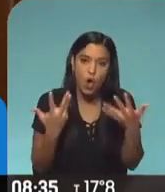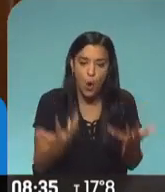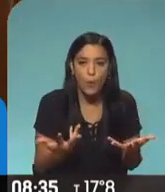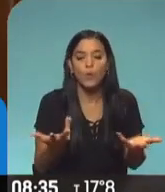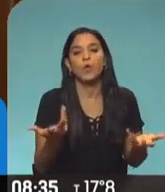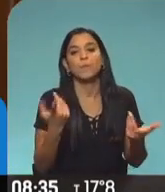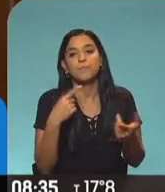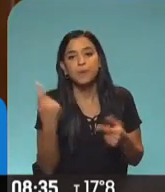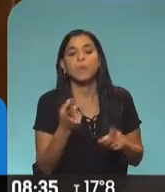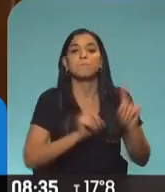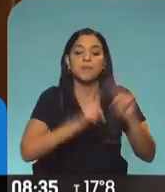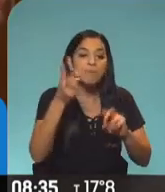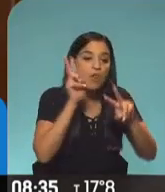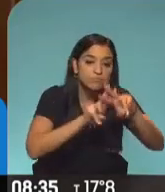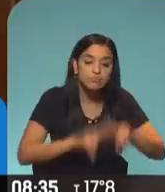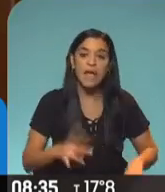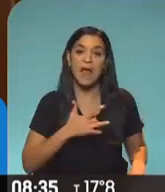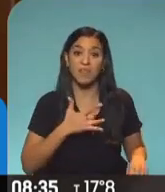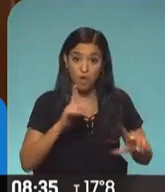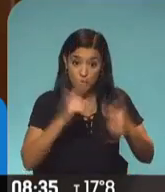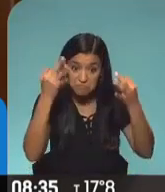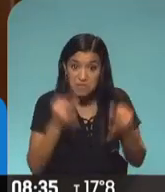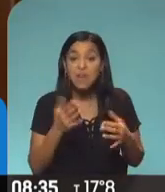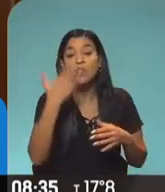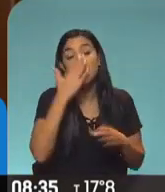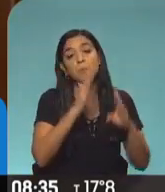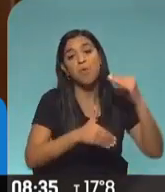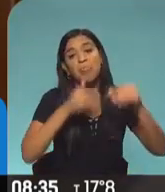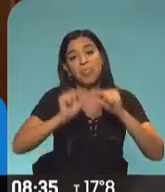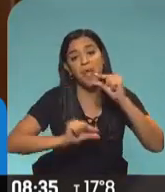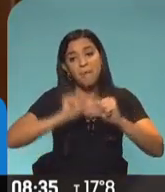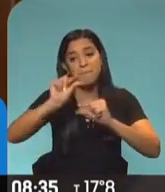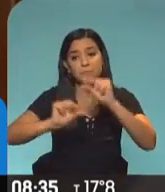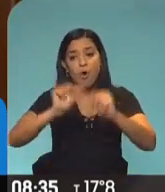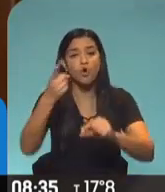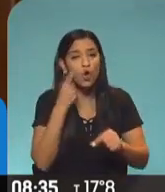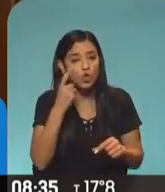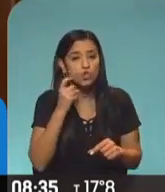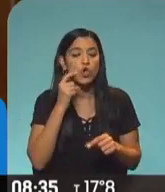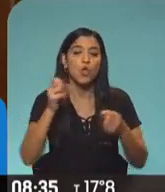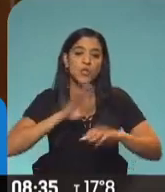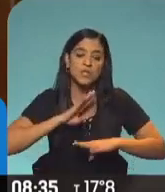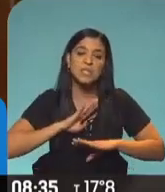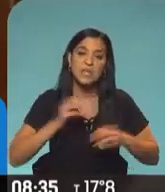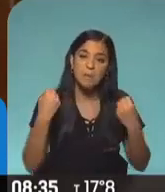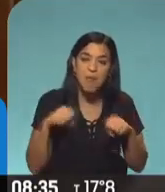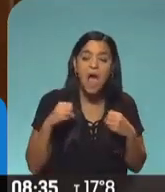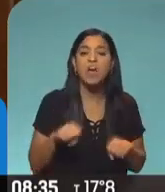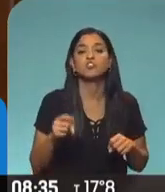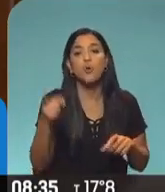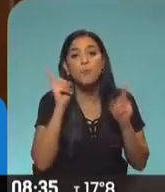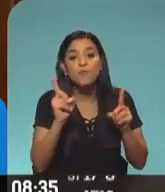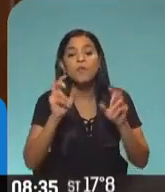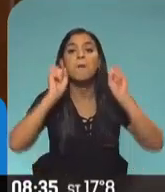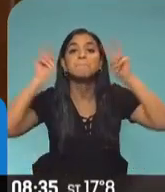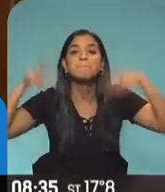si no tiene problemas cardíacos que le impidan y después reguladamente, muy controlado, en gimnasio, con profesores, hacer un